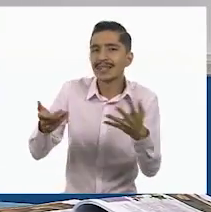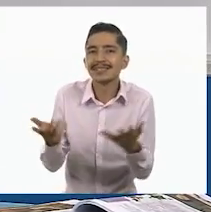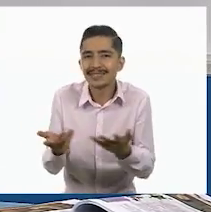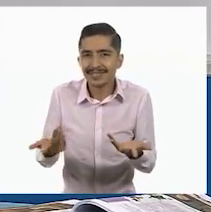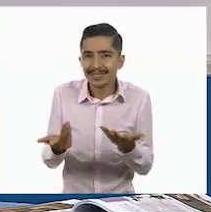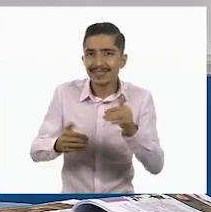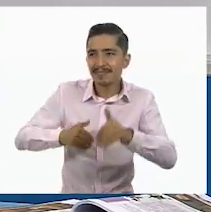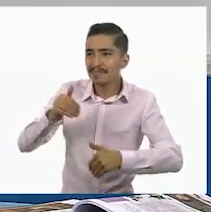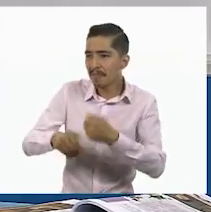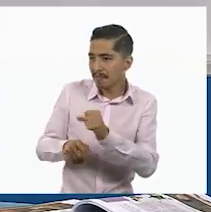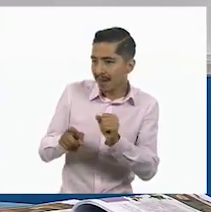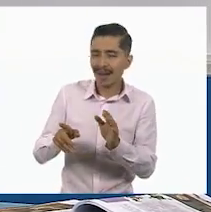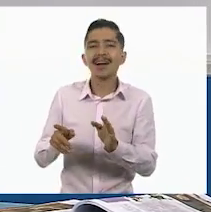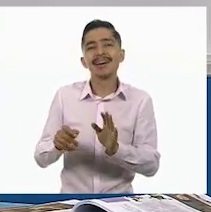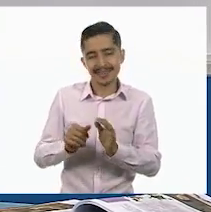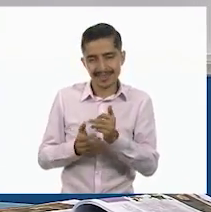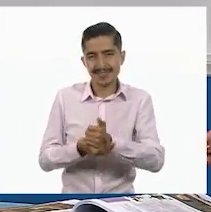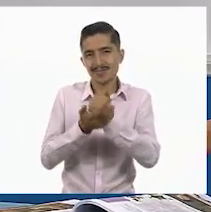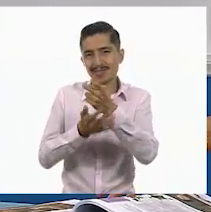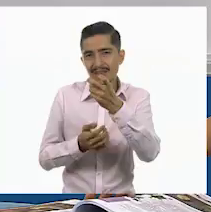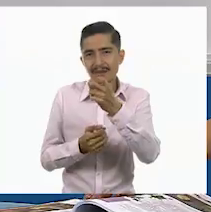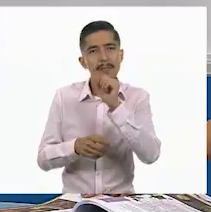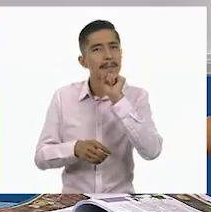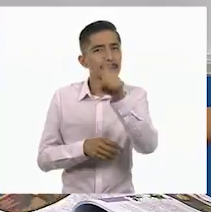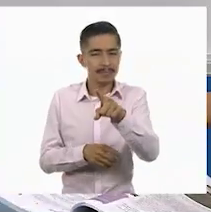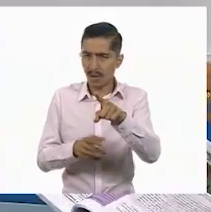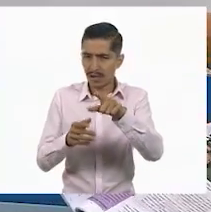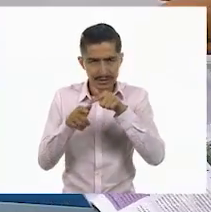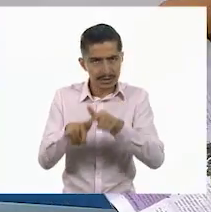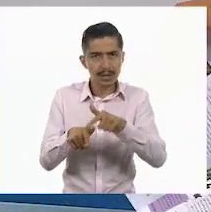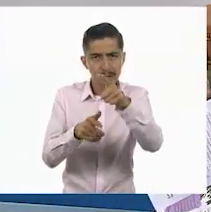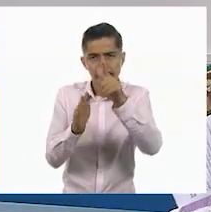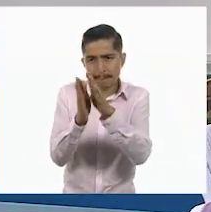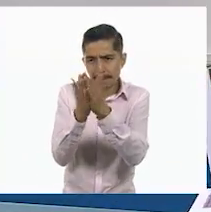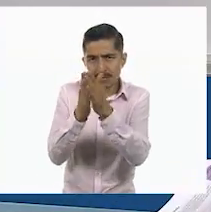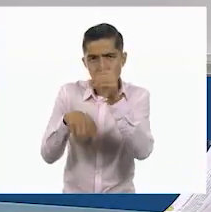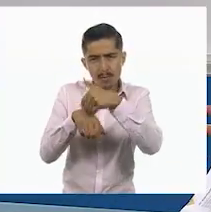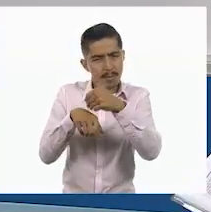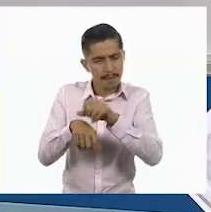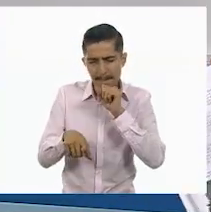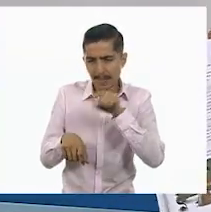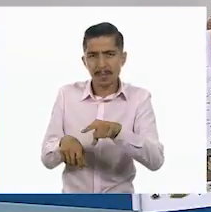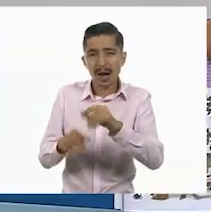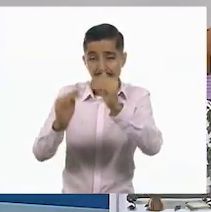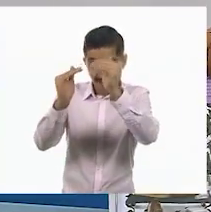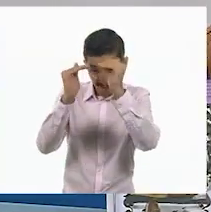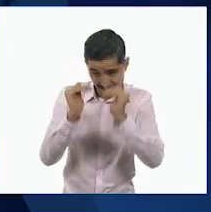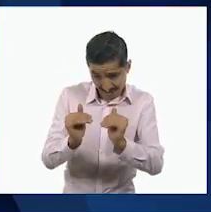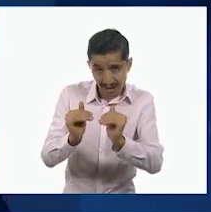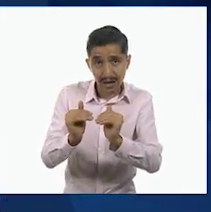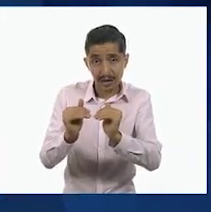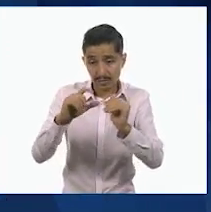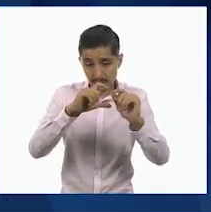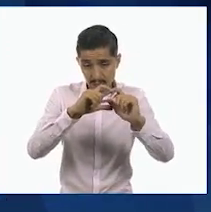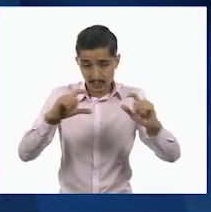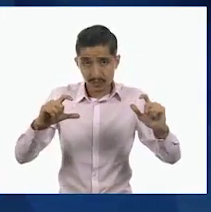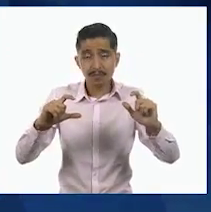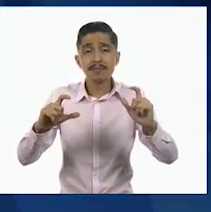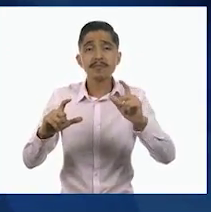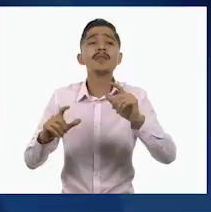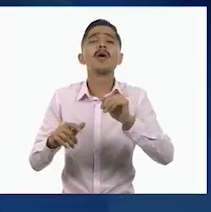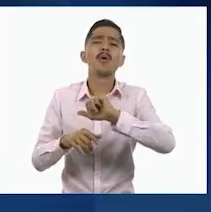Perfecto. Y vamos a seguir en esa misma página del libro, pero ahora un poquito más abajo Sí. viene